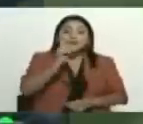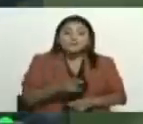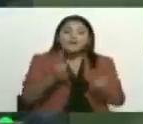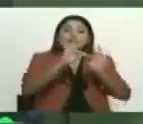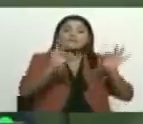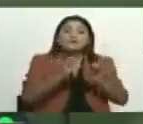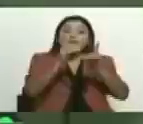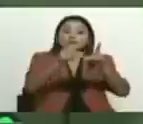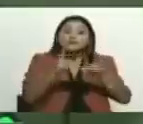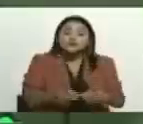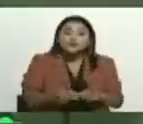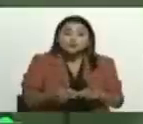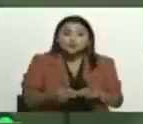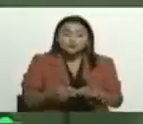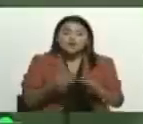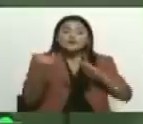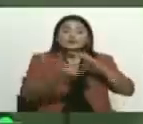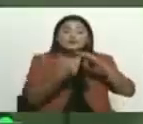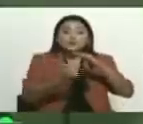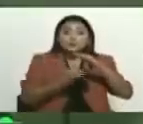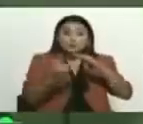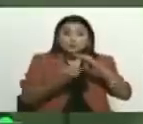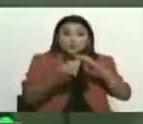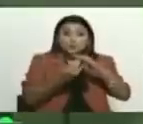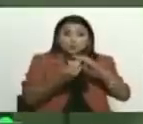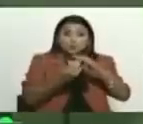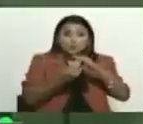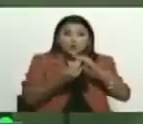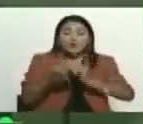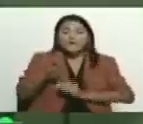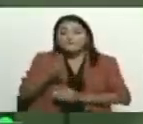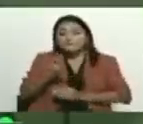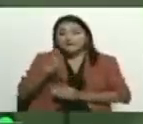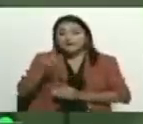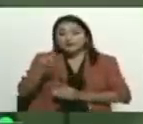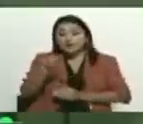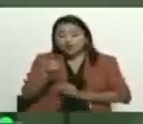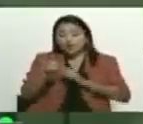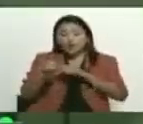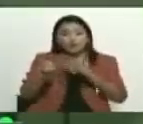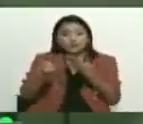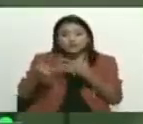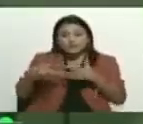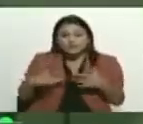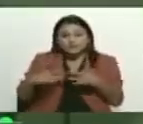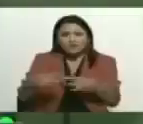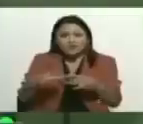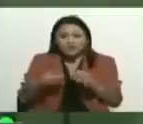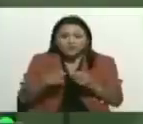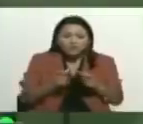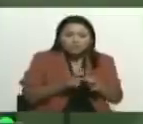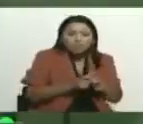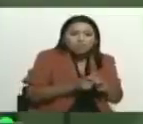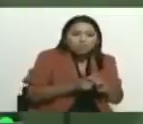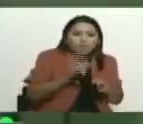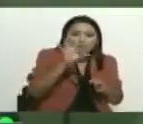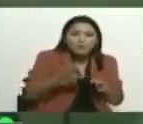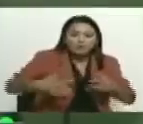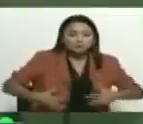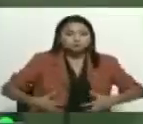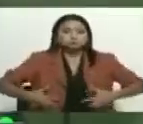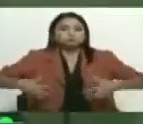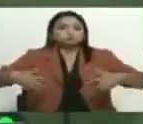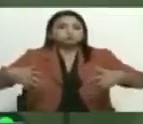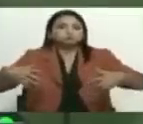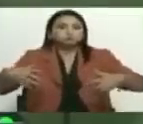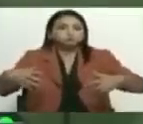toma de decisión de las instituciones de Bretton Woods, las cuales responden a intereses de una minoría de países ricos que